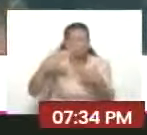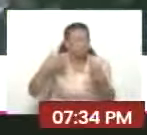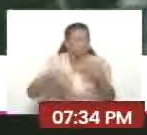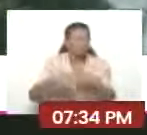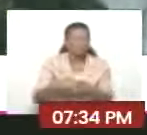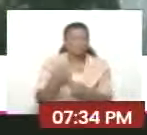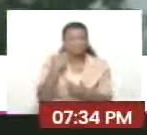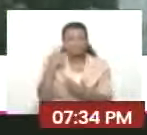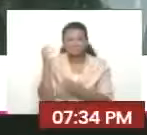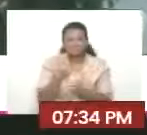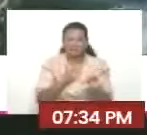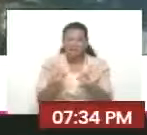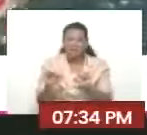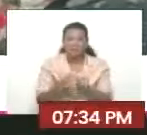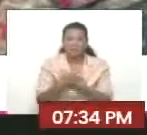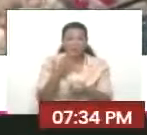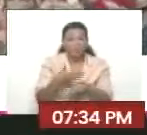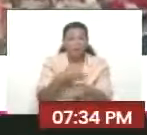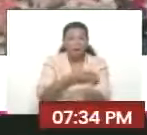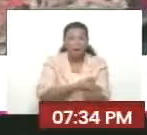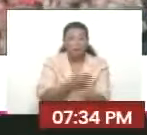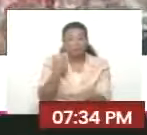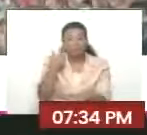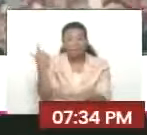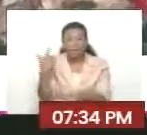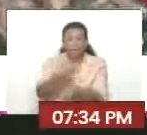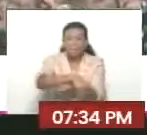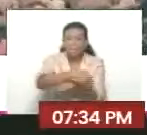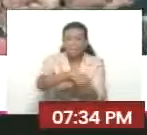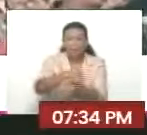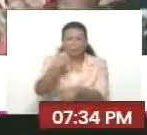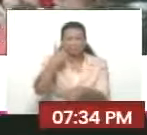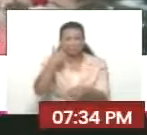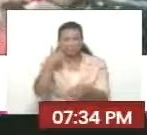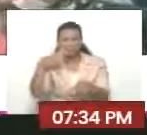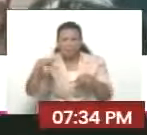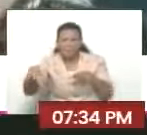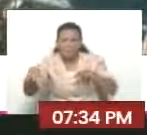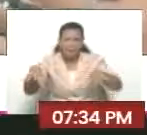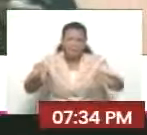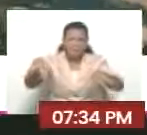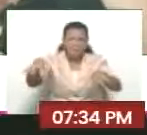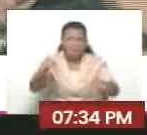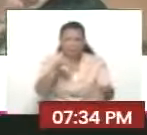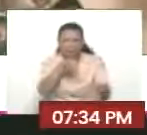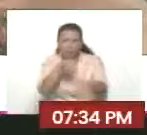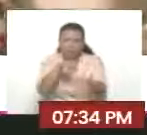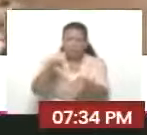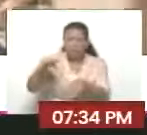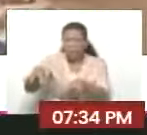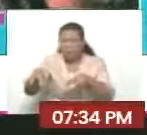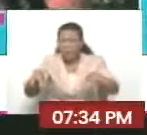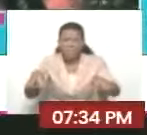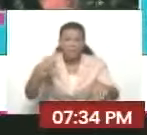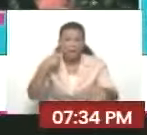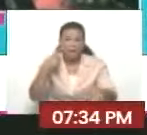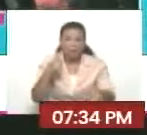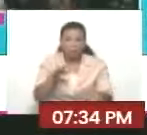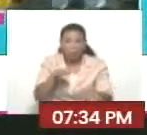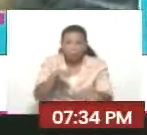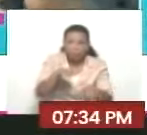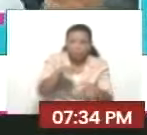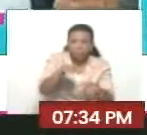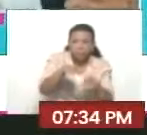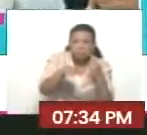Yo vengo hablando con Maduro en la vía y veo gente en una esquina. Y gente, entonces me voy acercando,